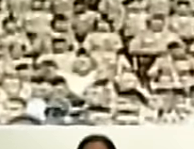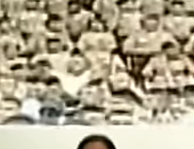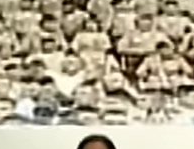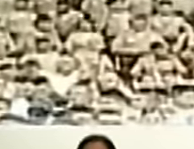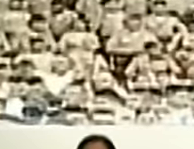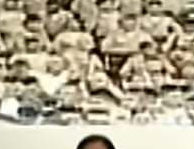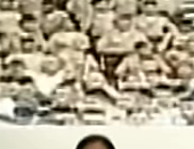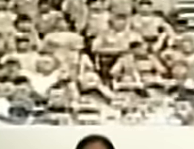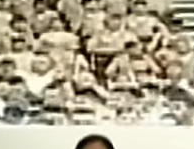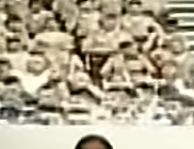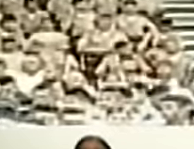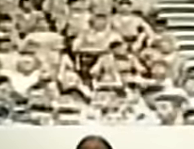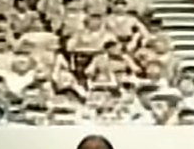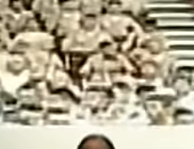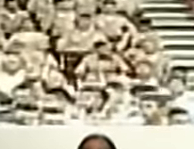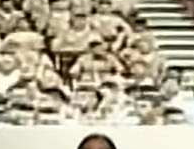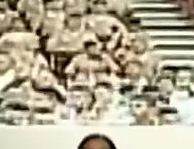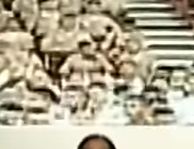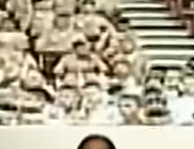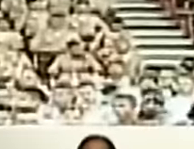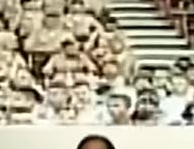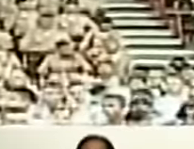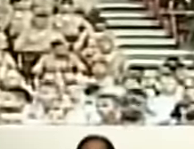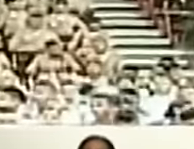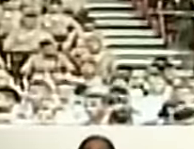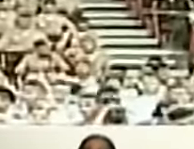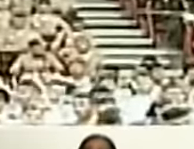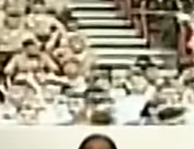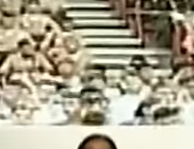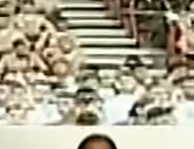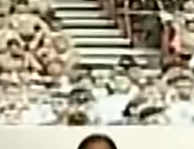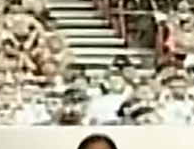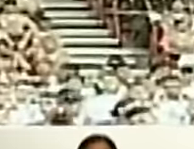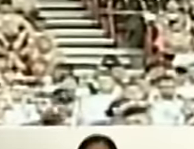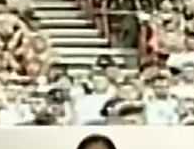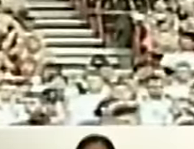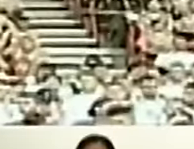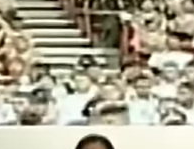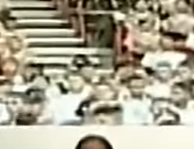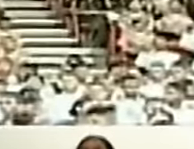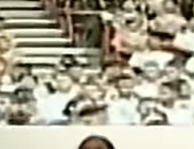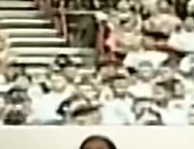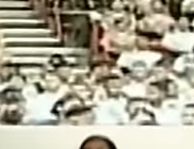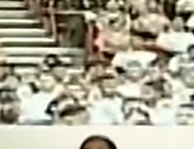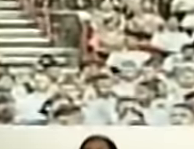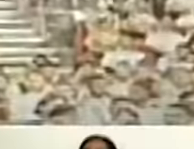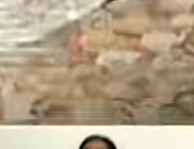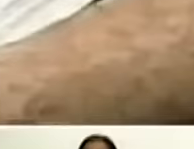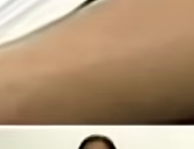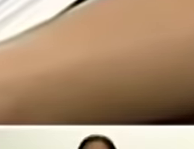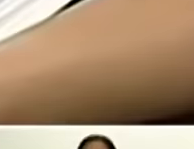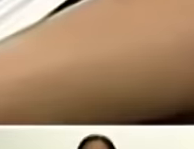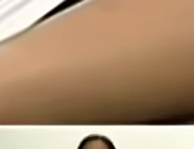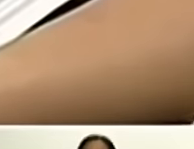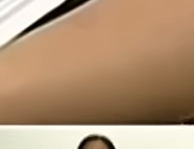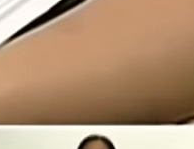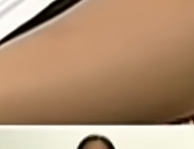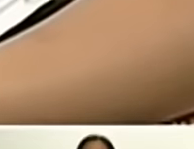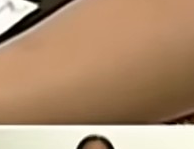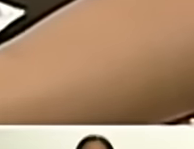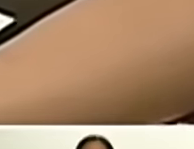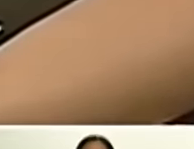el surgimiento de lo que se denominó otra oligarquía, terrateniente también, del Partido Liberal.